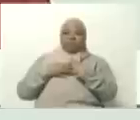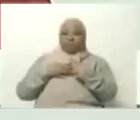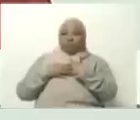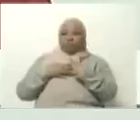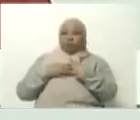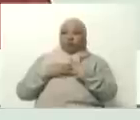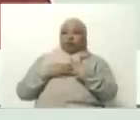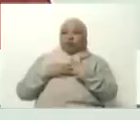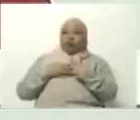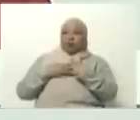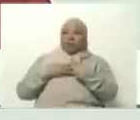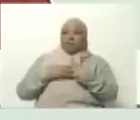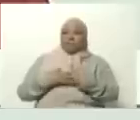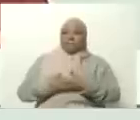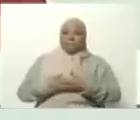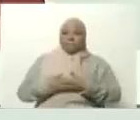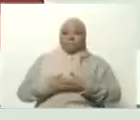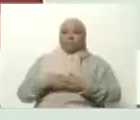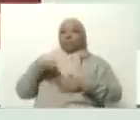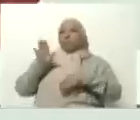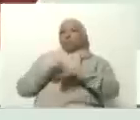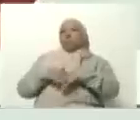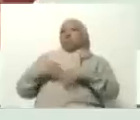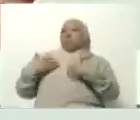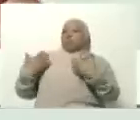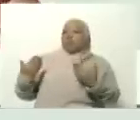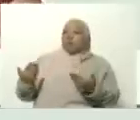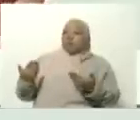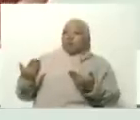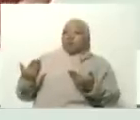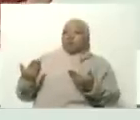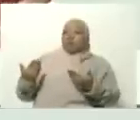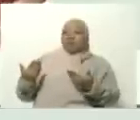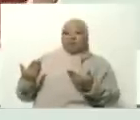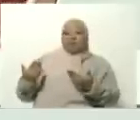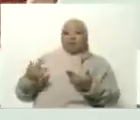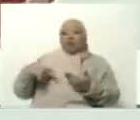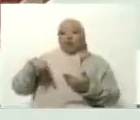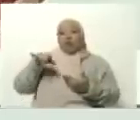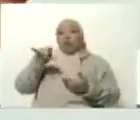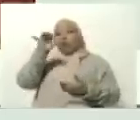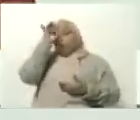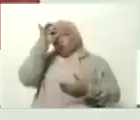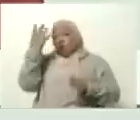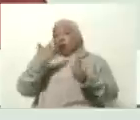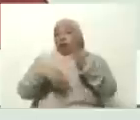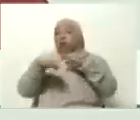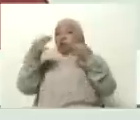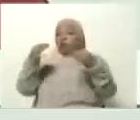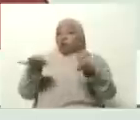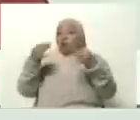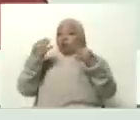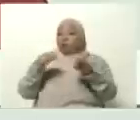persecuciones. ¿Por qué? Porque es lo lógico, es lo normal.